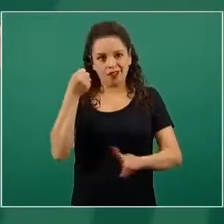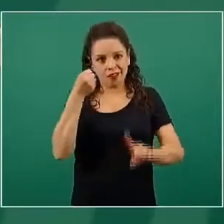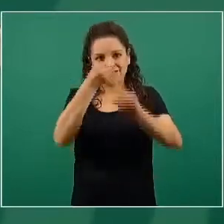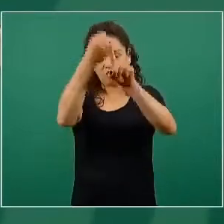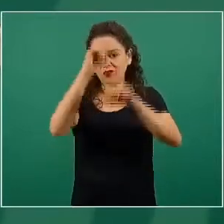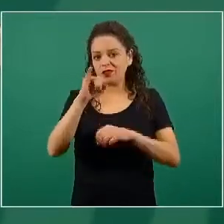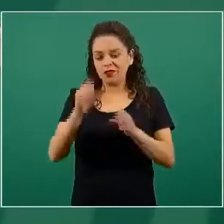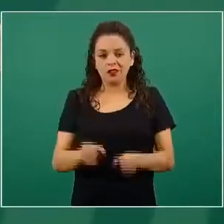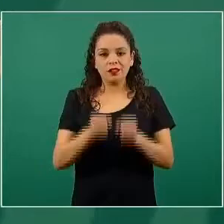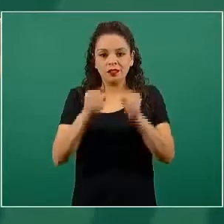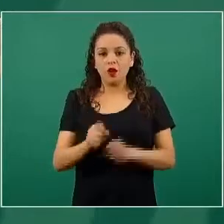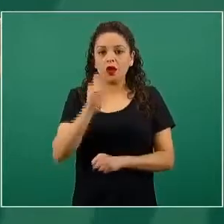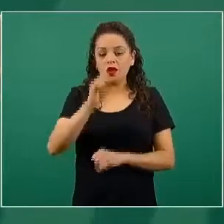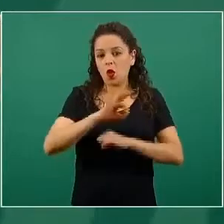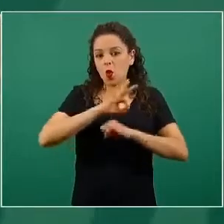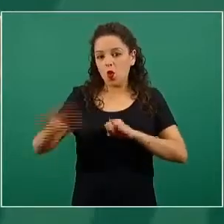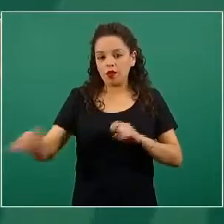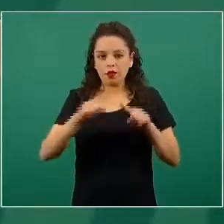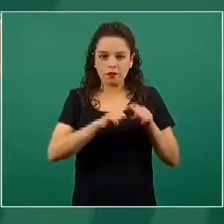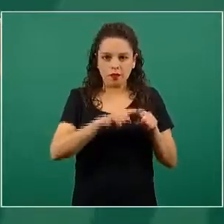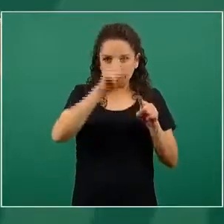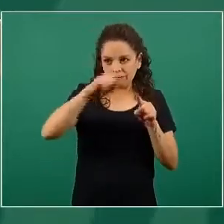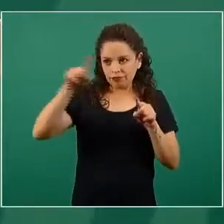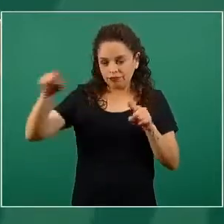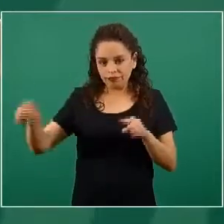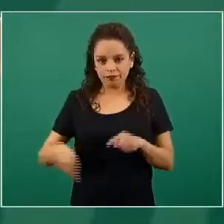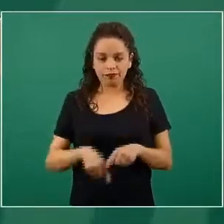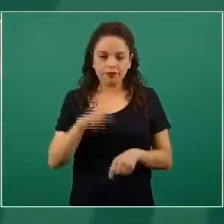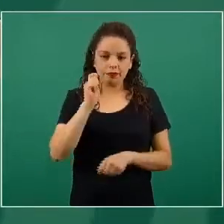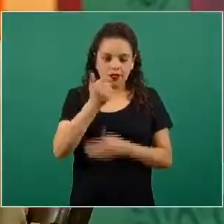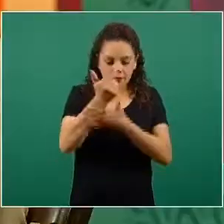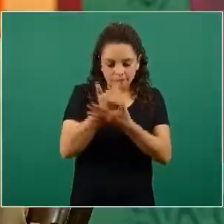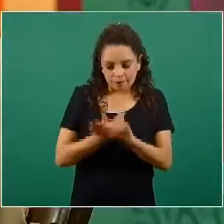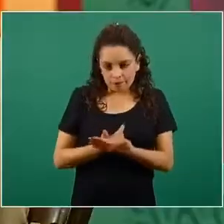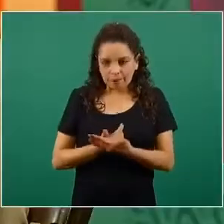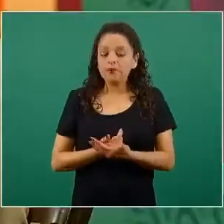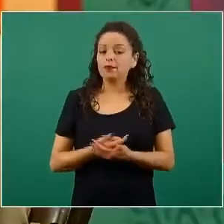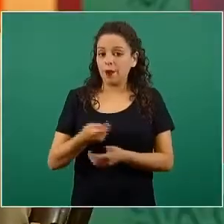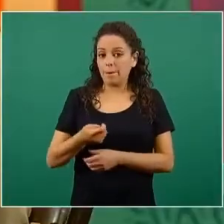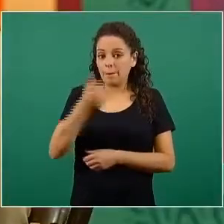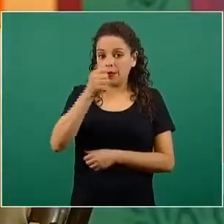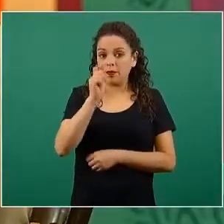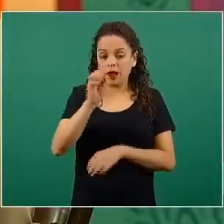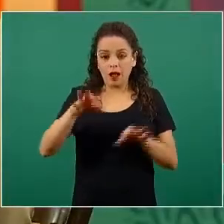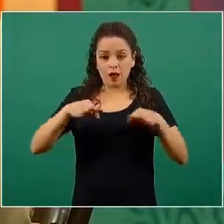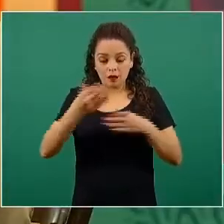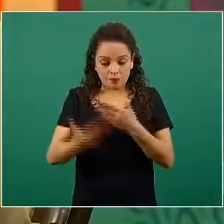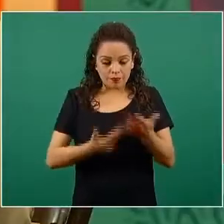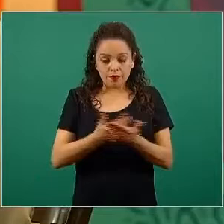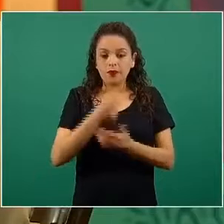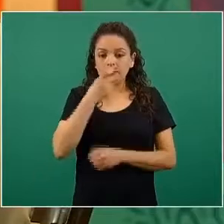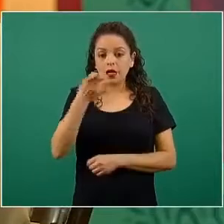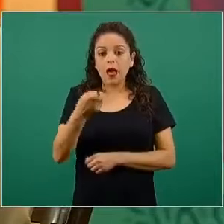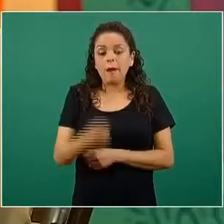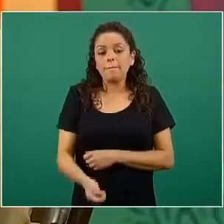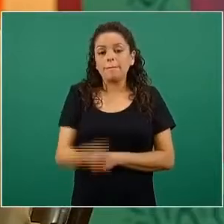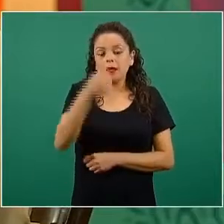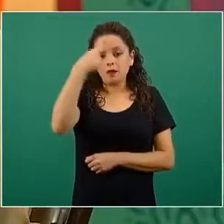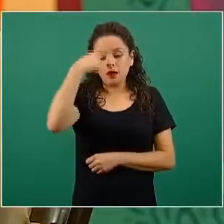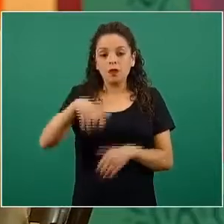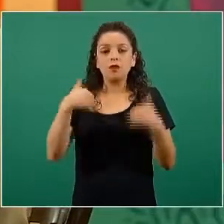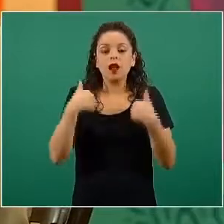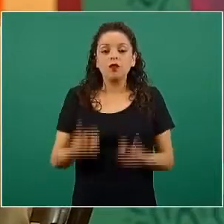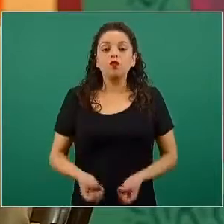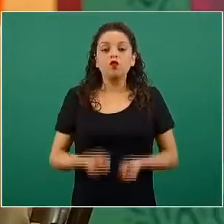estadística final que se pueda obtener, y esto también lo dice claramente el boletín. Esto es un primer ejercicio de tratar de entender del total de